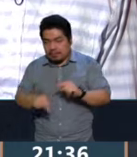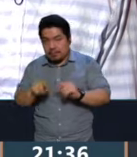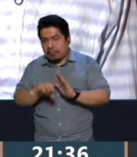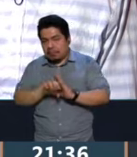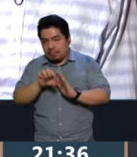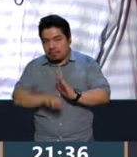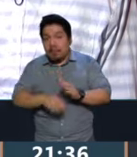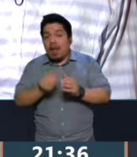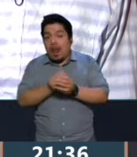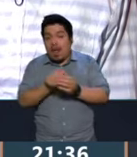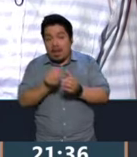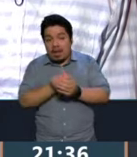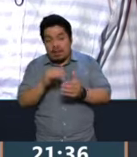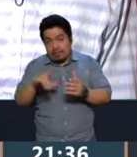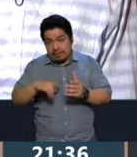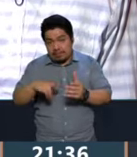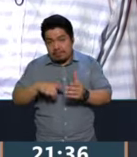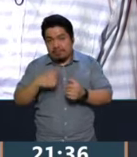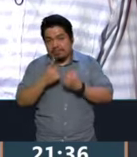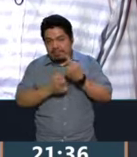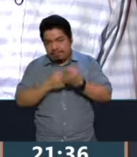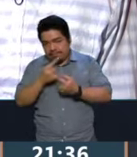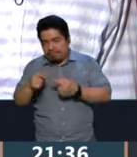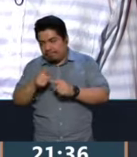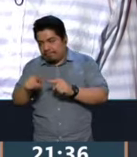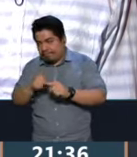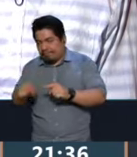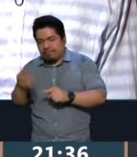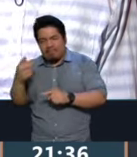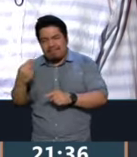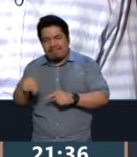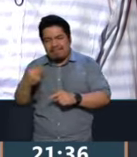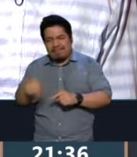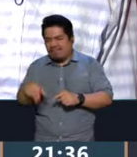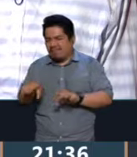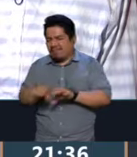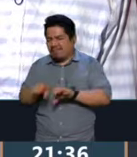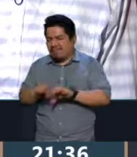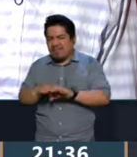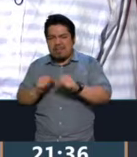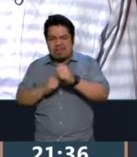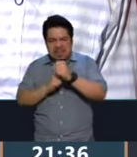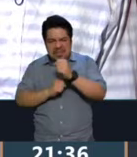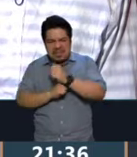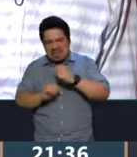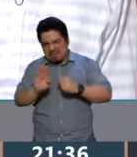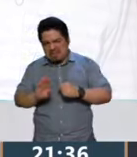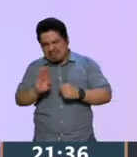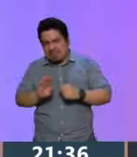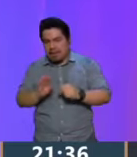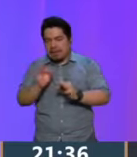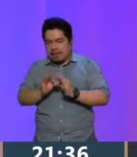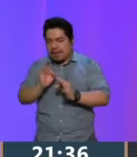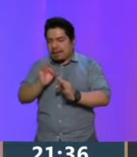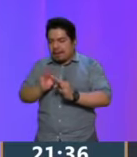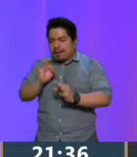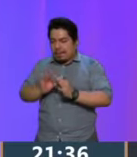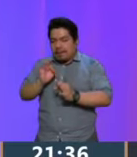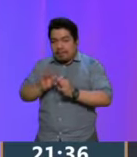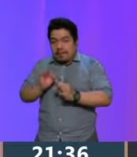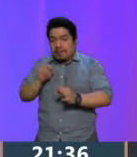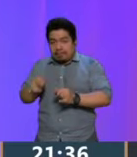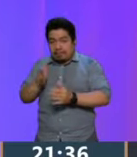a las clases que daba el gobierno en algunas de estas, antes no me acuerdo cómo se llamaban, pero eran como tipos pilares, y que si cumplías con todas tus